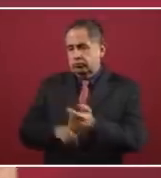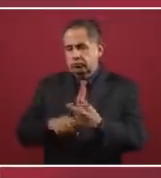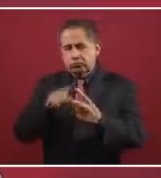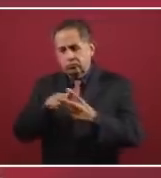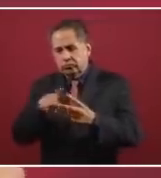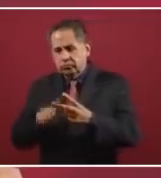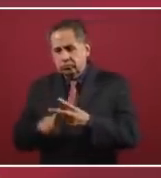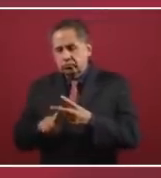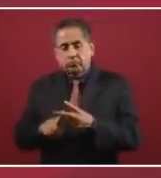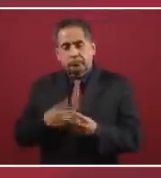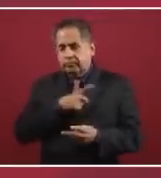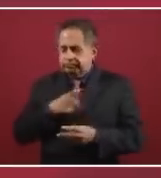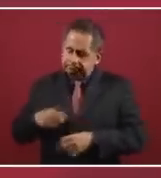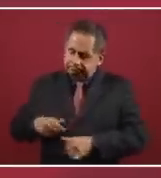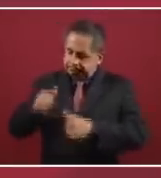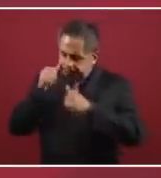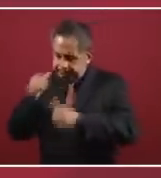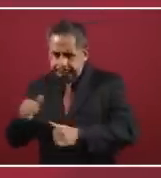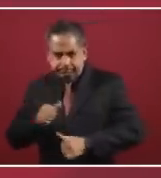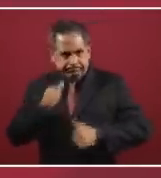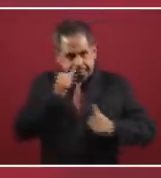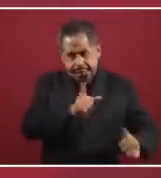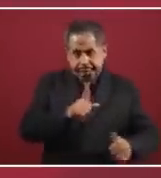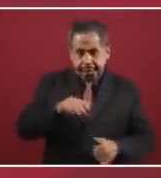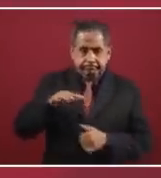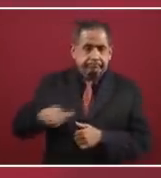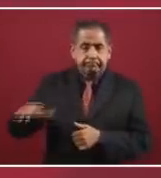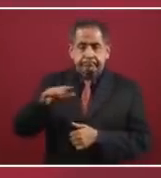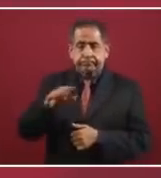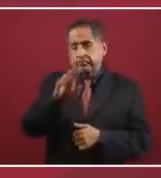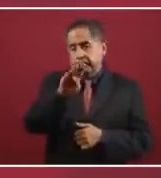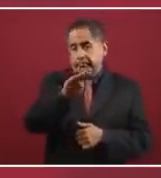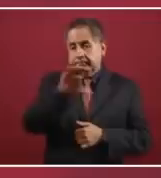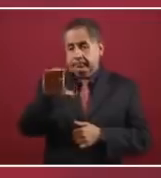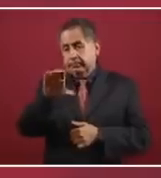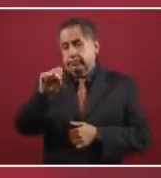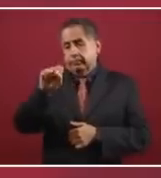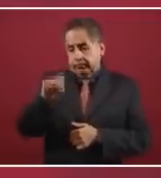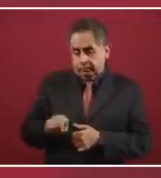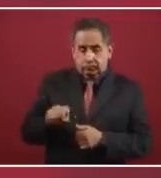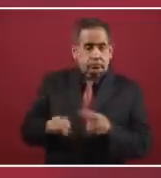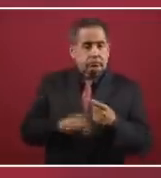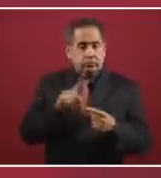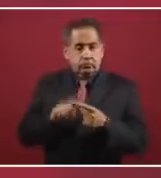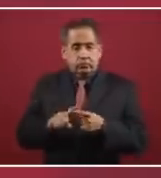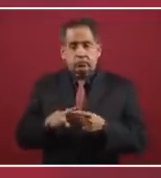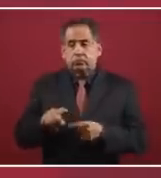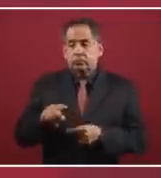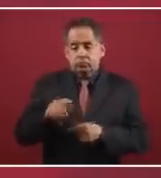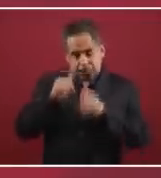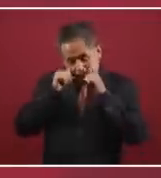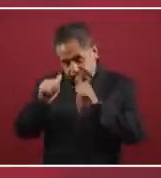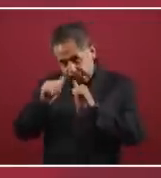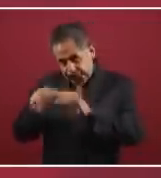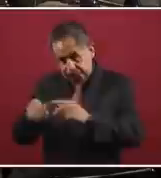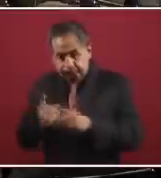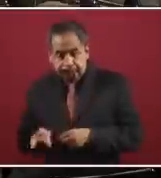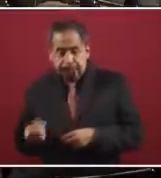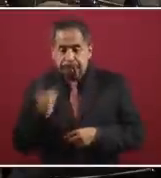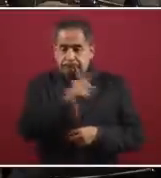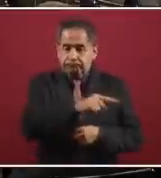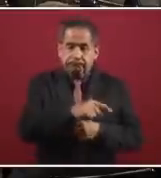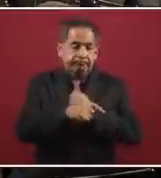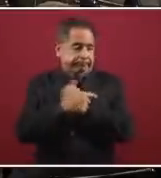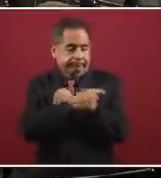penínsulas. Tenemos que atender a Baja California Sur, al estado de Baja California Sur, y atender a